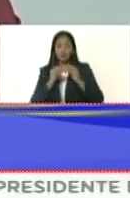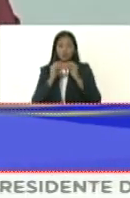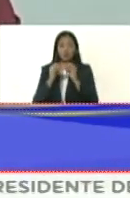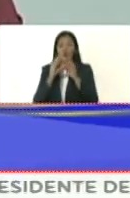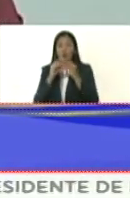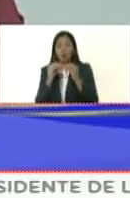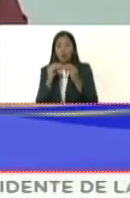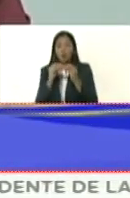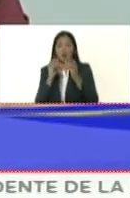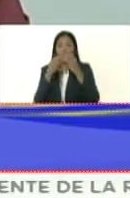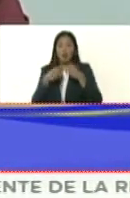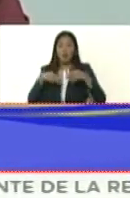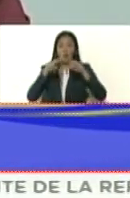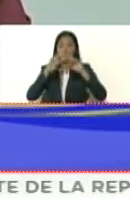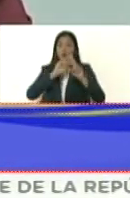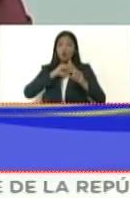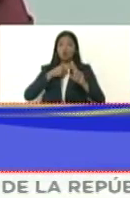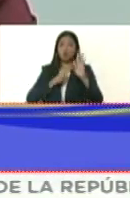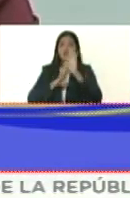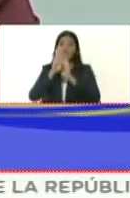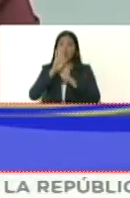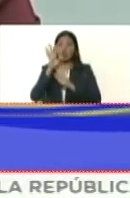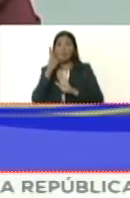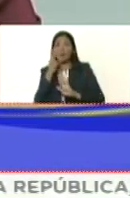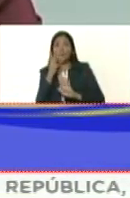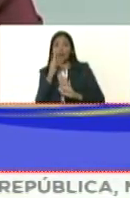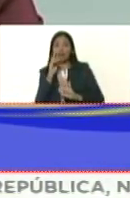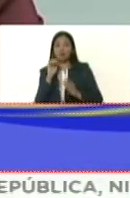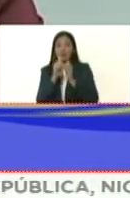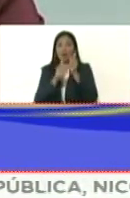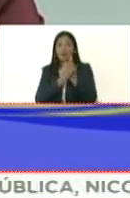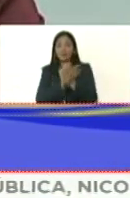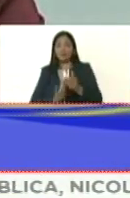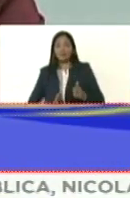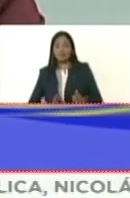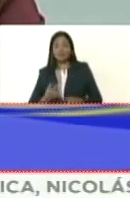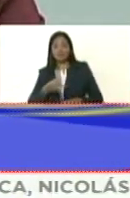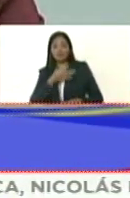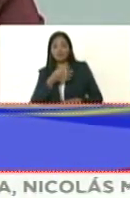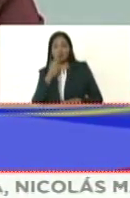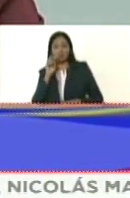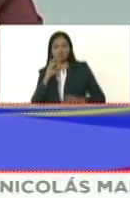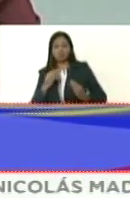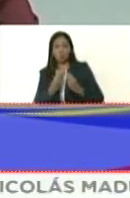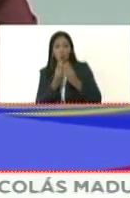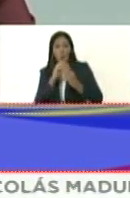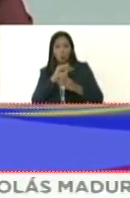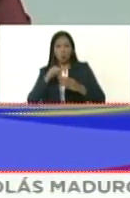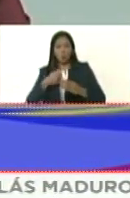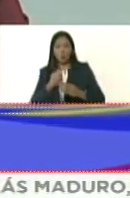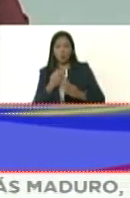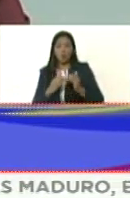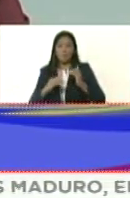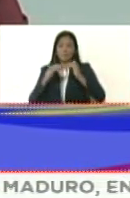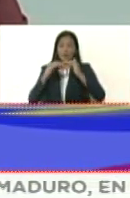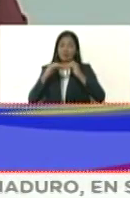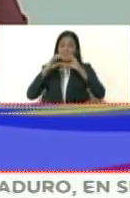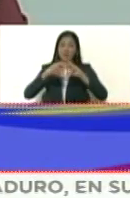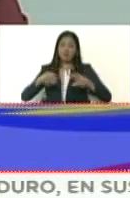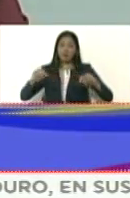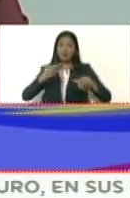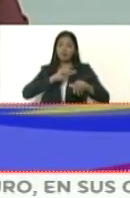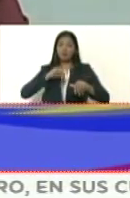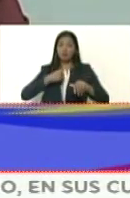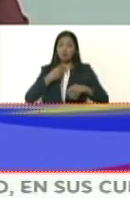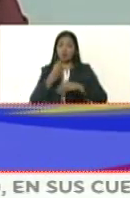Naciones Unidas, hemos venido desarrollando desde la Vicepresidencia Social en conjunto con la plataforma territorial también que usted